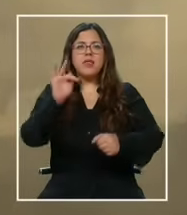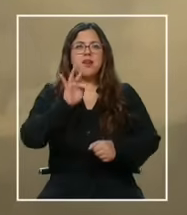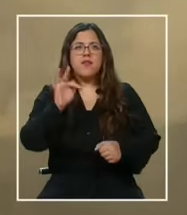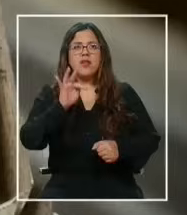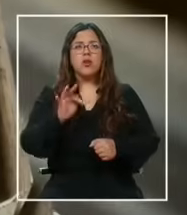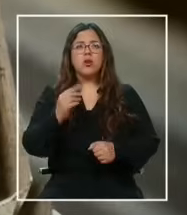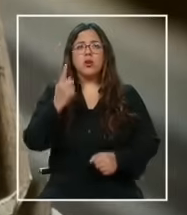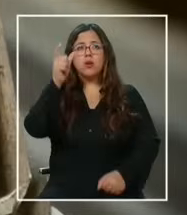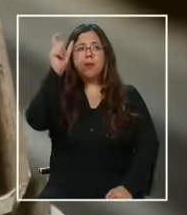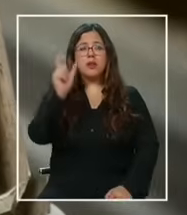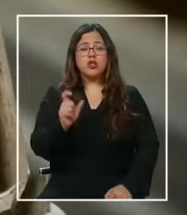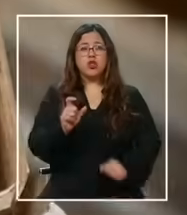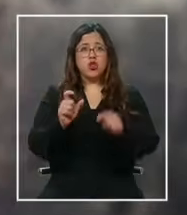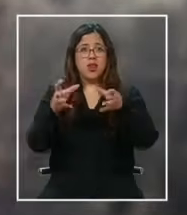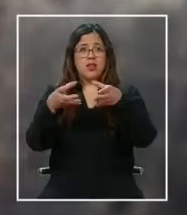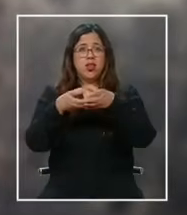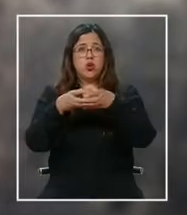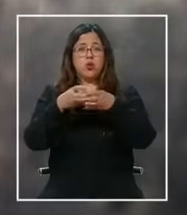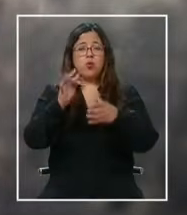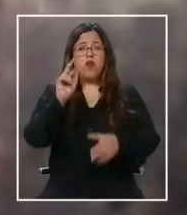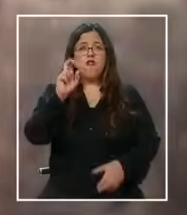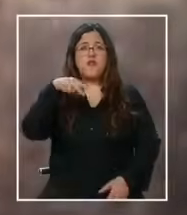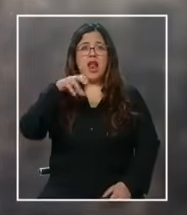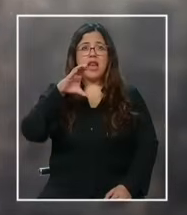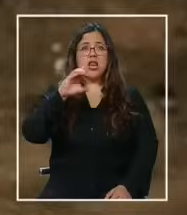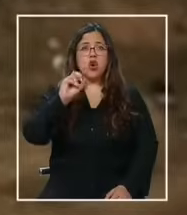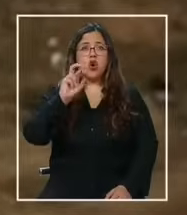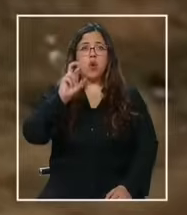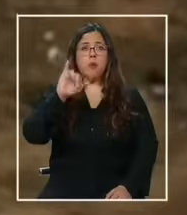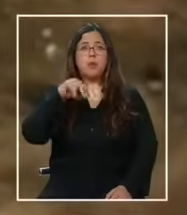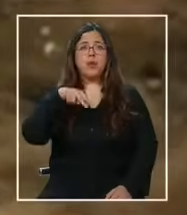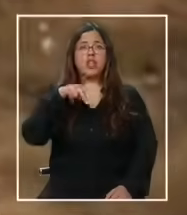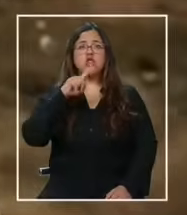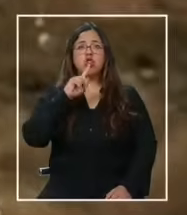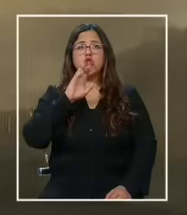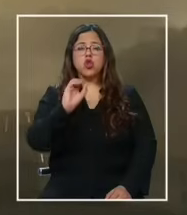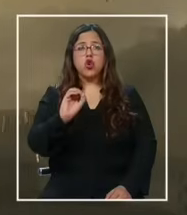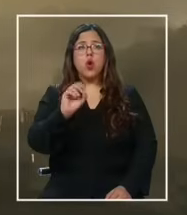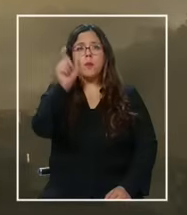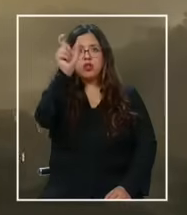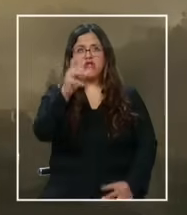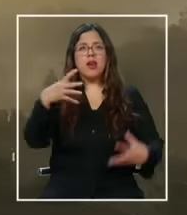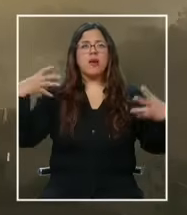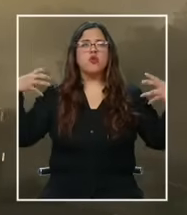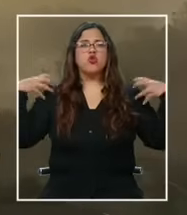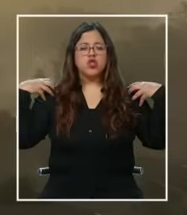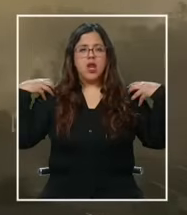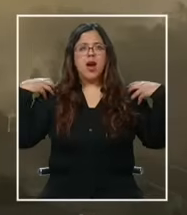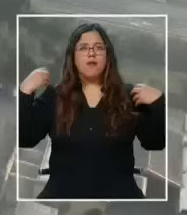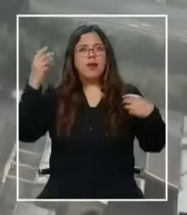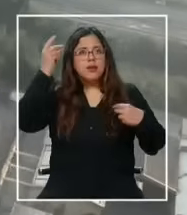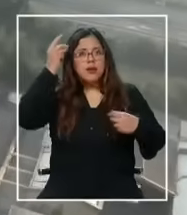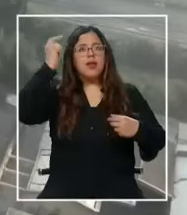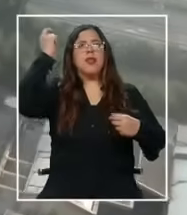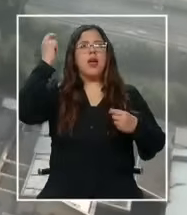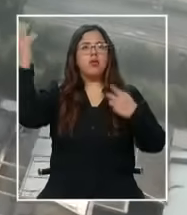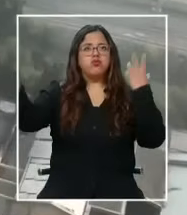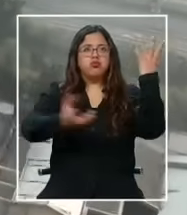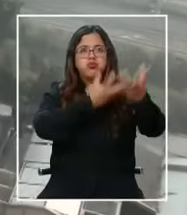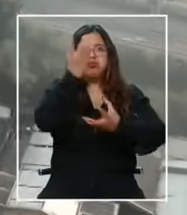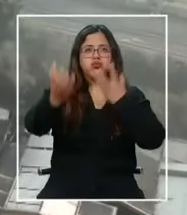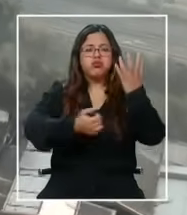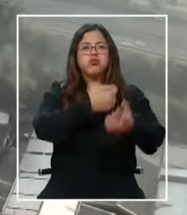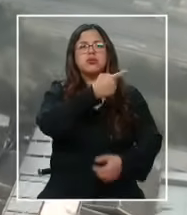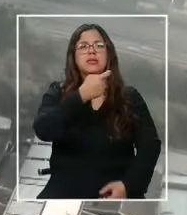un ex brigadista de esta corporación Franco pinto Orellana sería eventualmente el responsable intelectual del siniestro que dejó